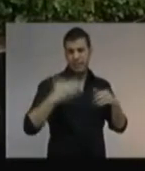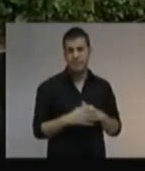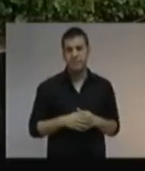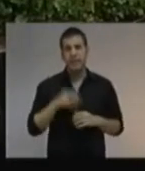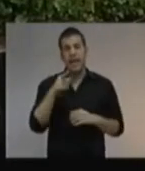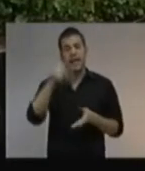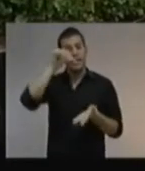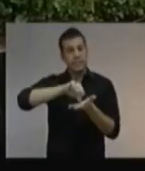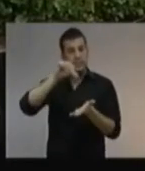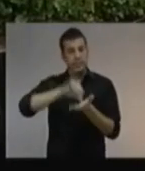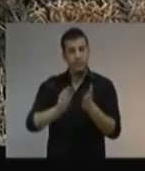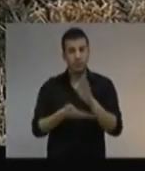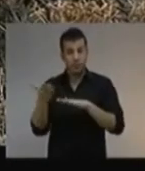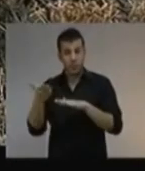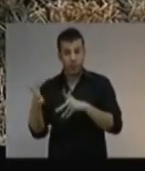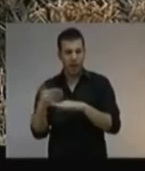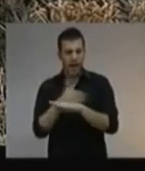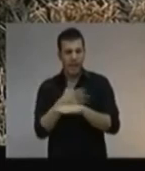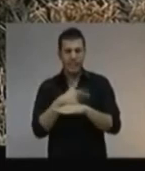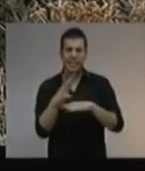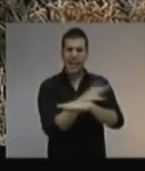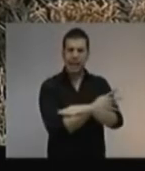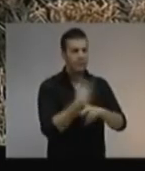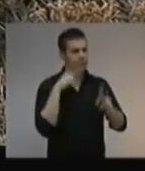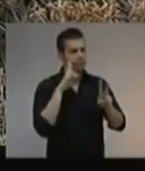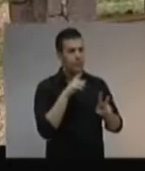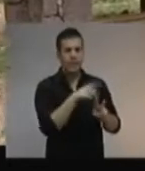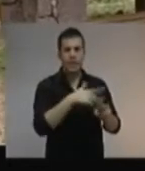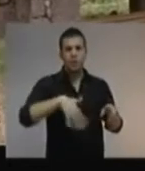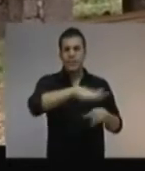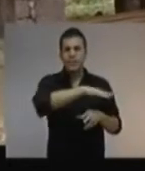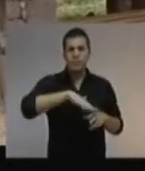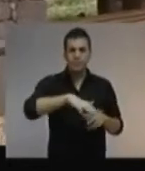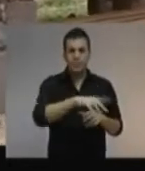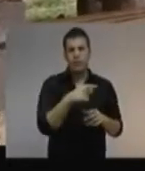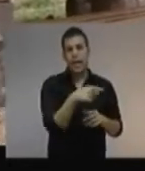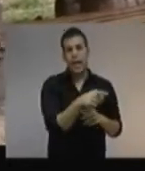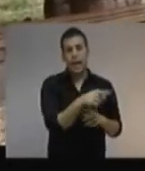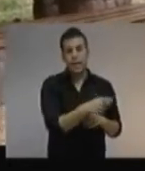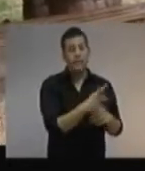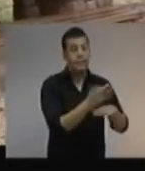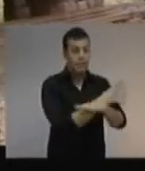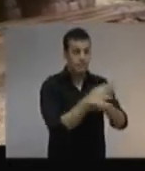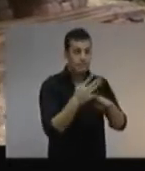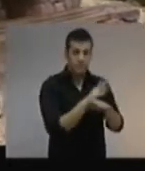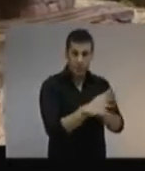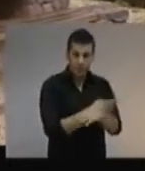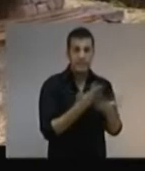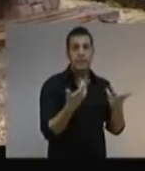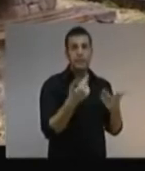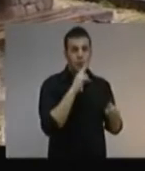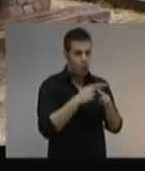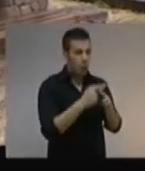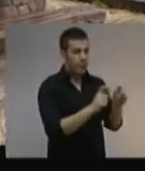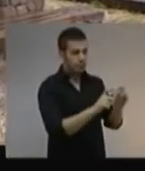A la salida del centro nos fijamos en su jardín, un espacio diseñado como una plantación interpretativa. En él podrás descansar un